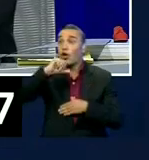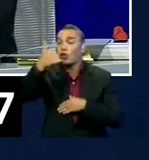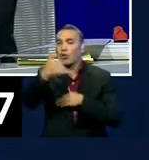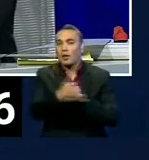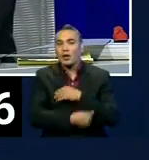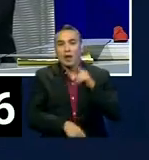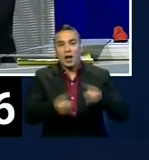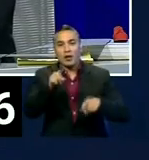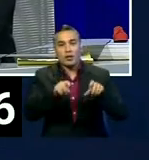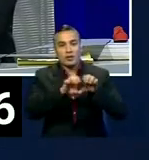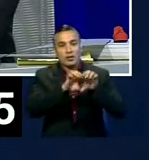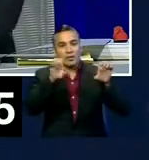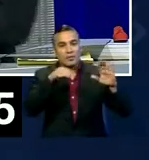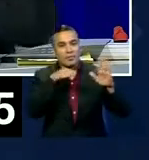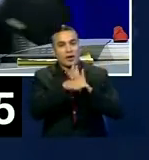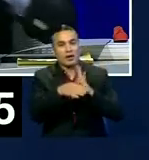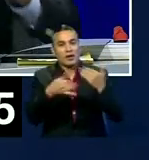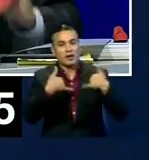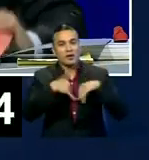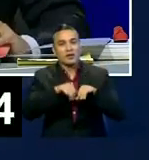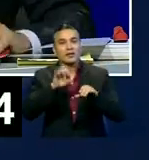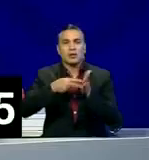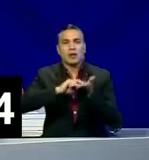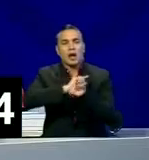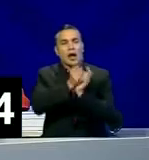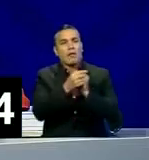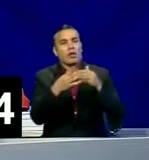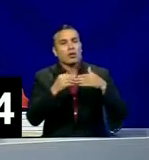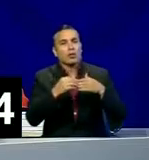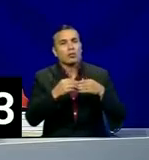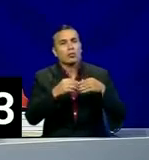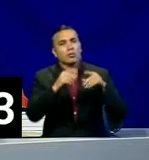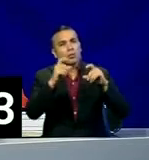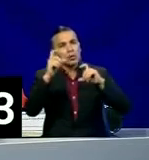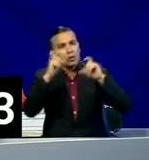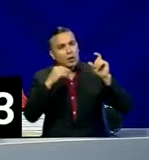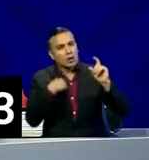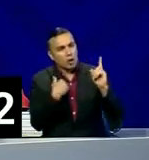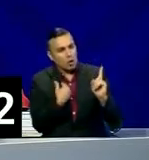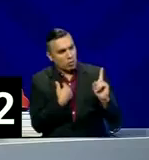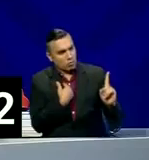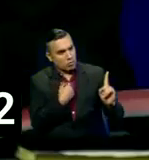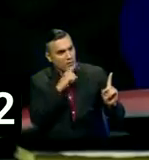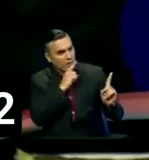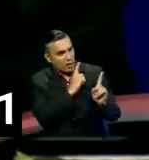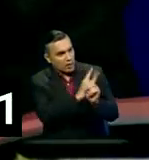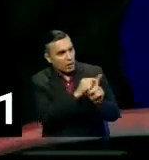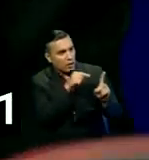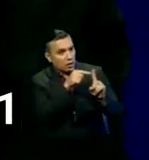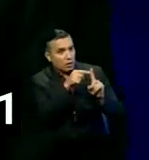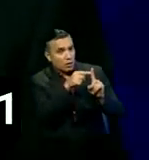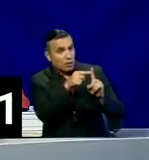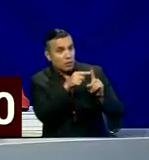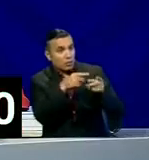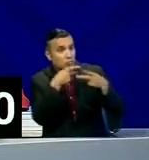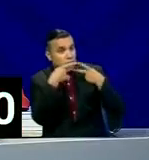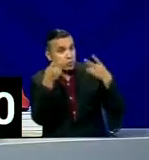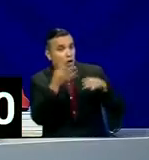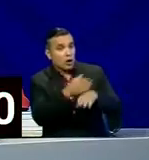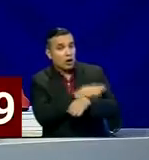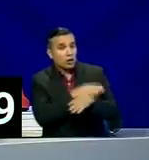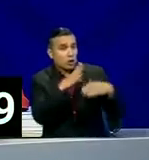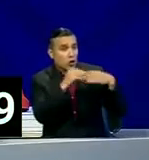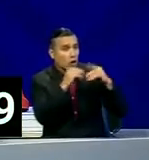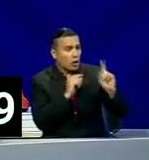pocos banqueros han querido mantenerla en el exterior. ¿Cuál Andrés Arauz tenemos esta noche? ¿El del observatorio de la